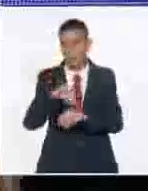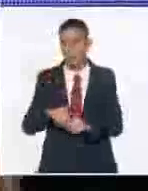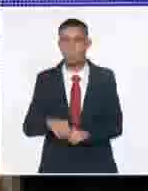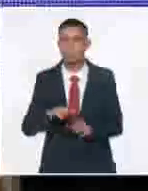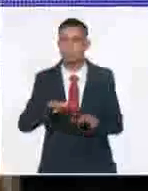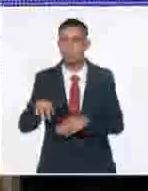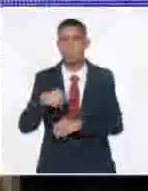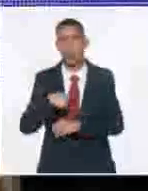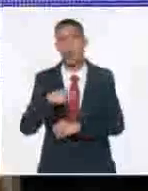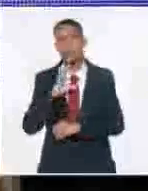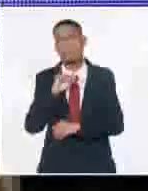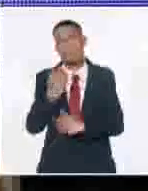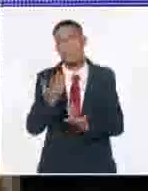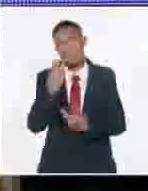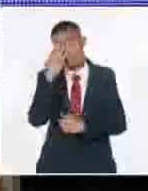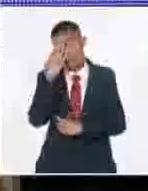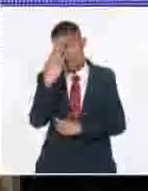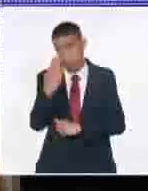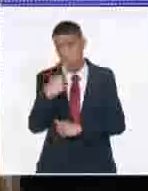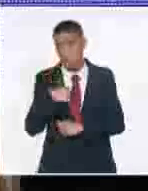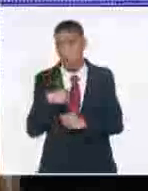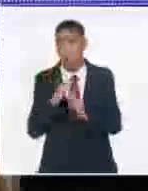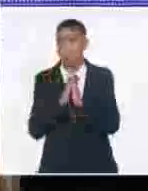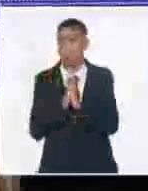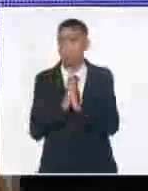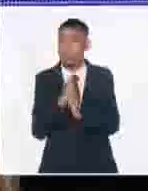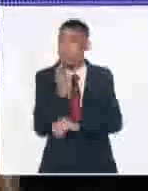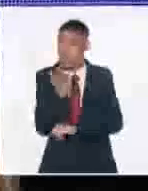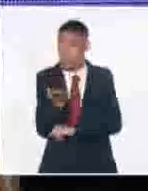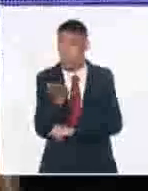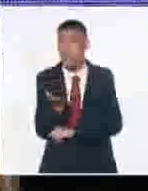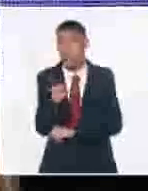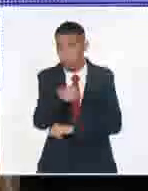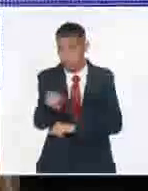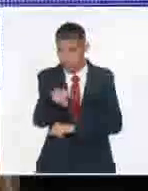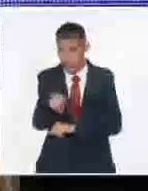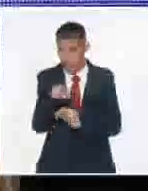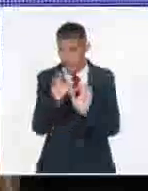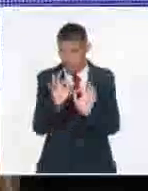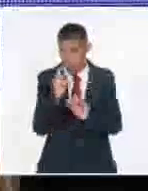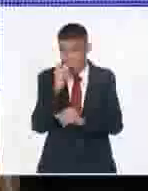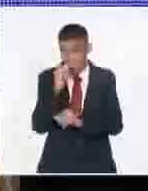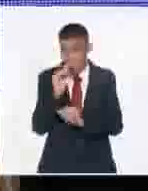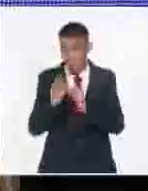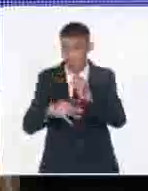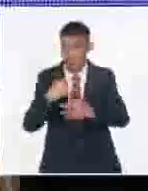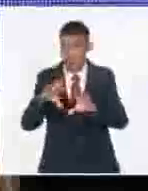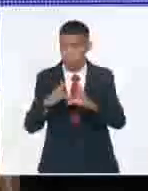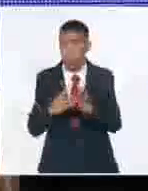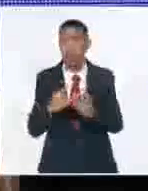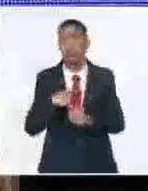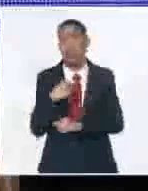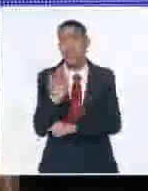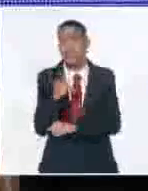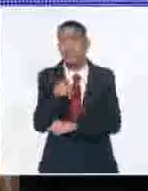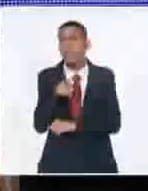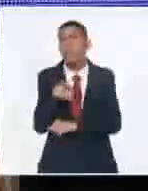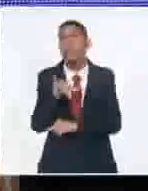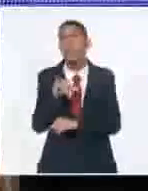ruego que transmita a través del órgano de prensa que representa y todos los medios